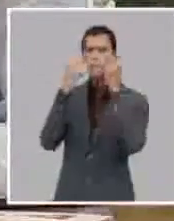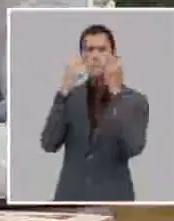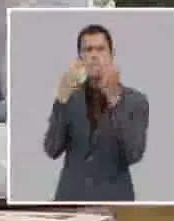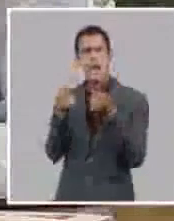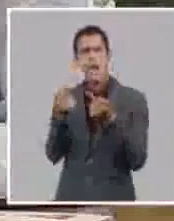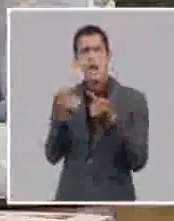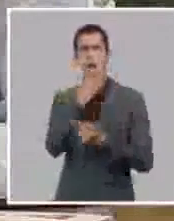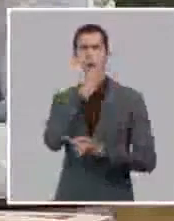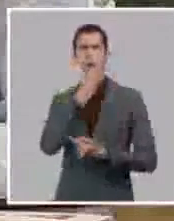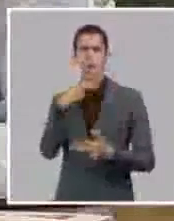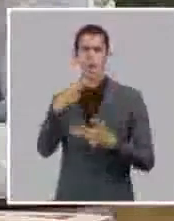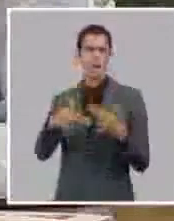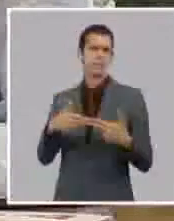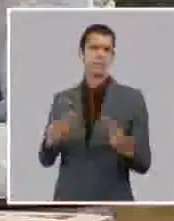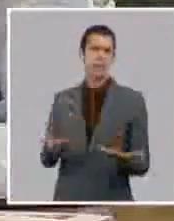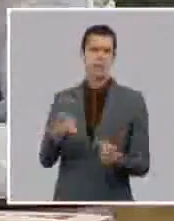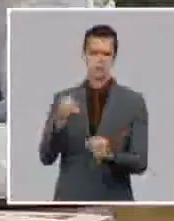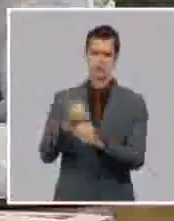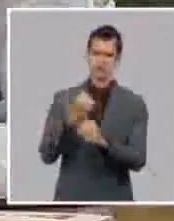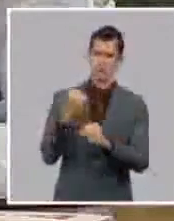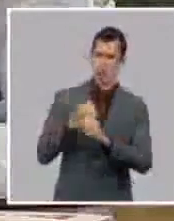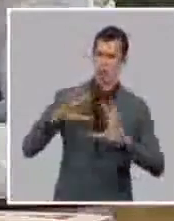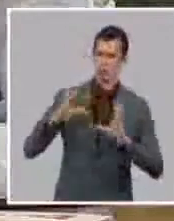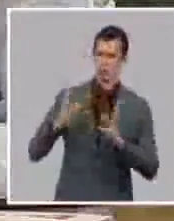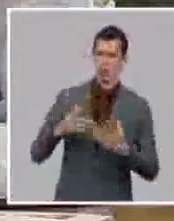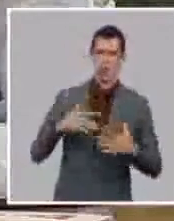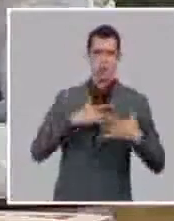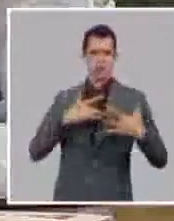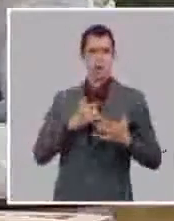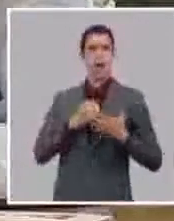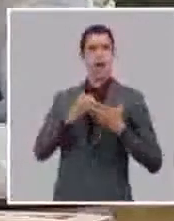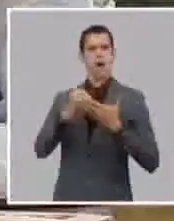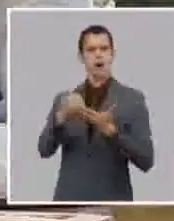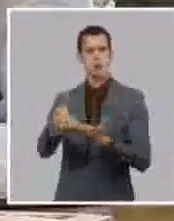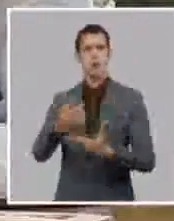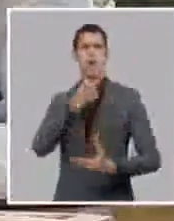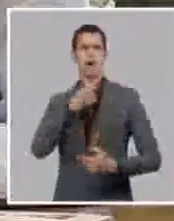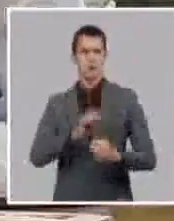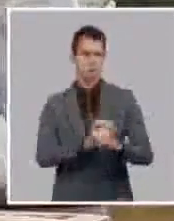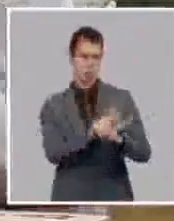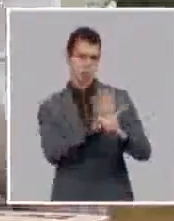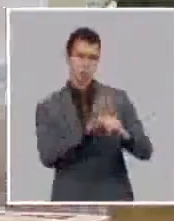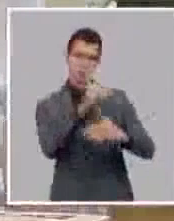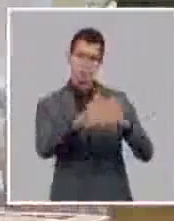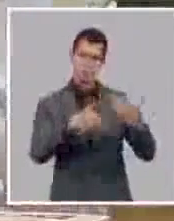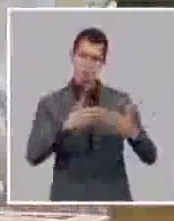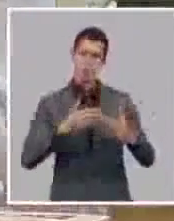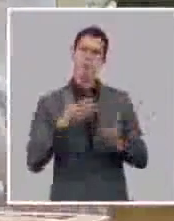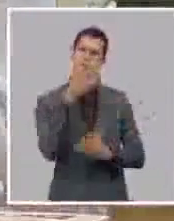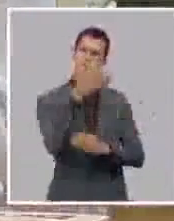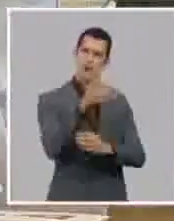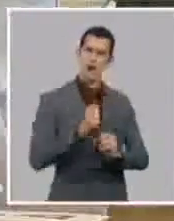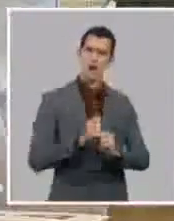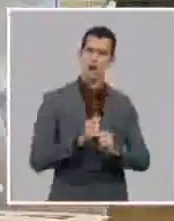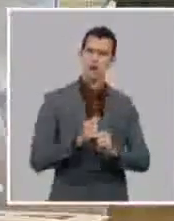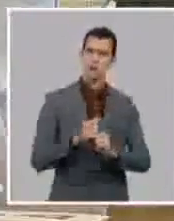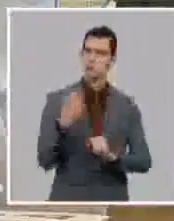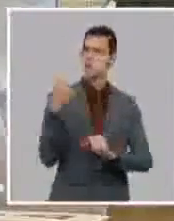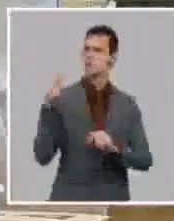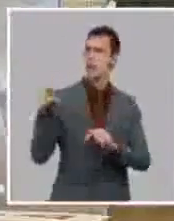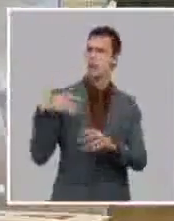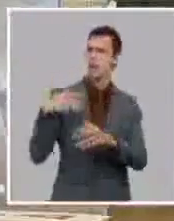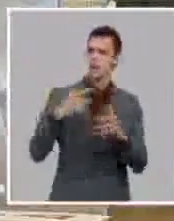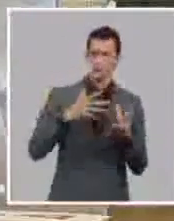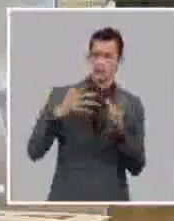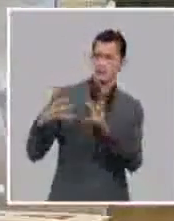en las tareas de enfrentamiento a la pandemia junto a su pueblo. Los delincuentes y